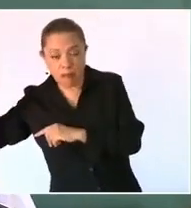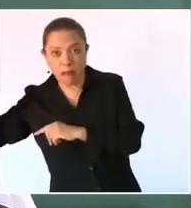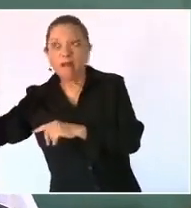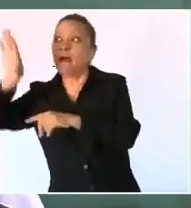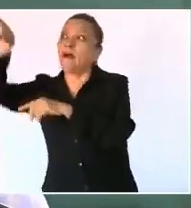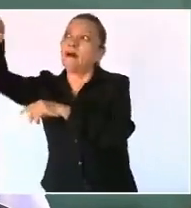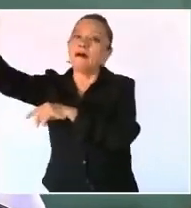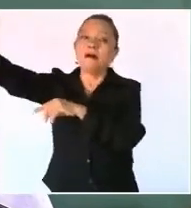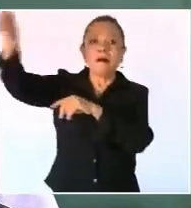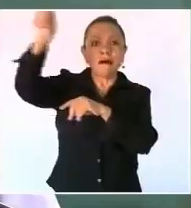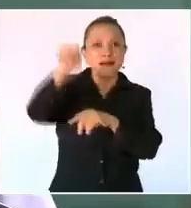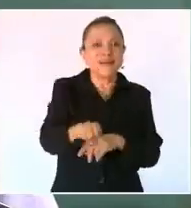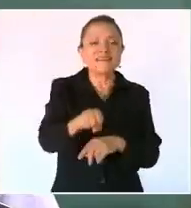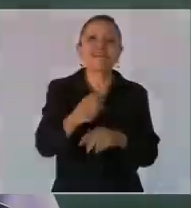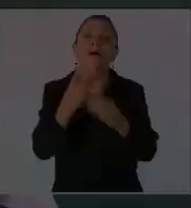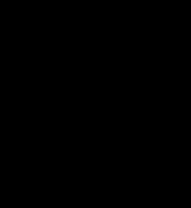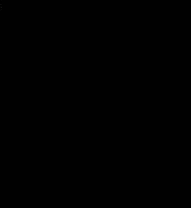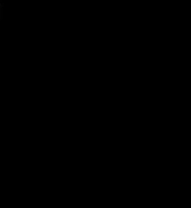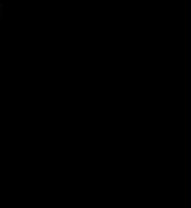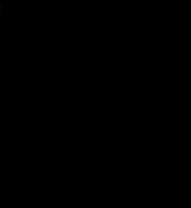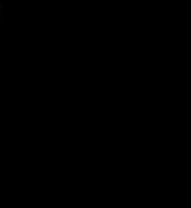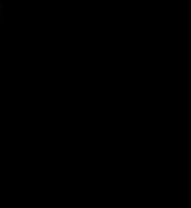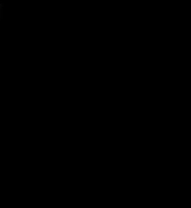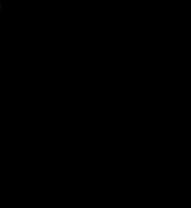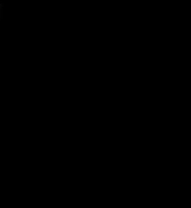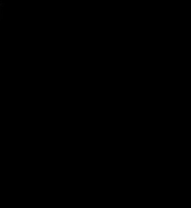príncipe, a Maximiliano, nos invadió.